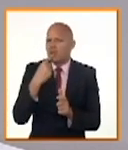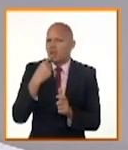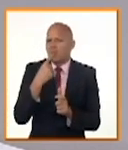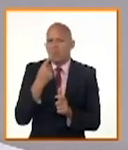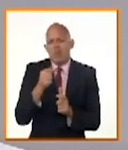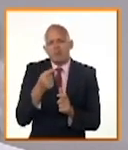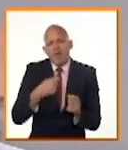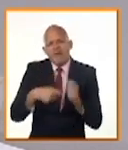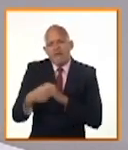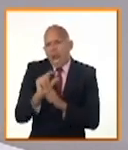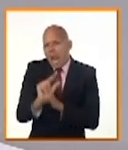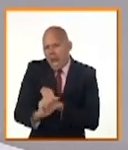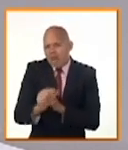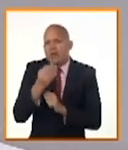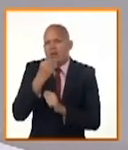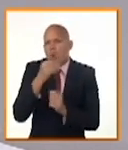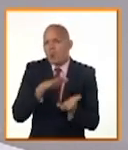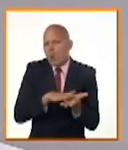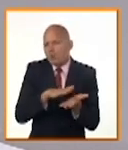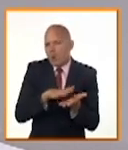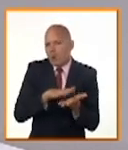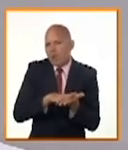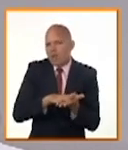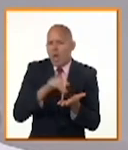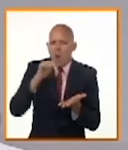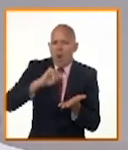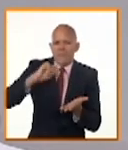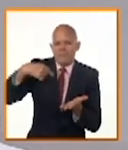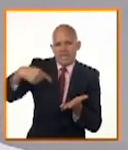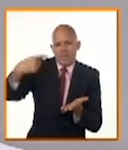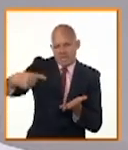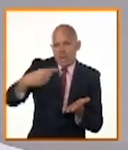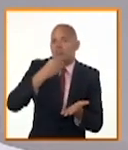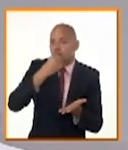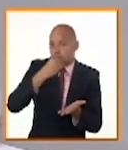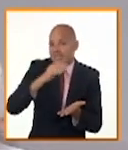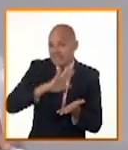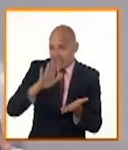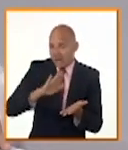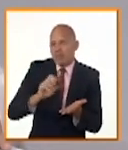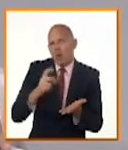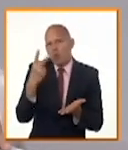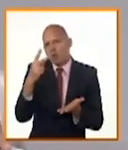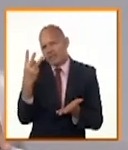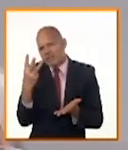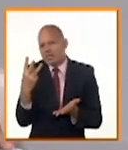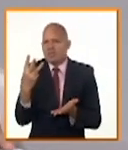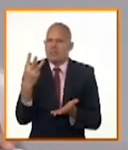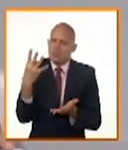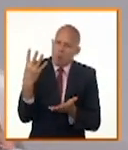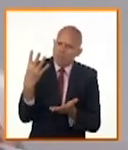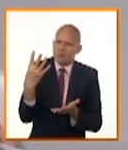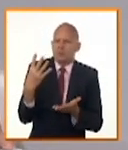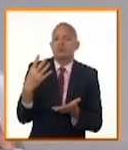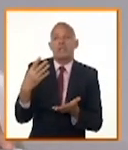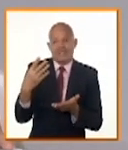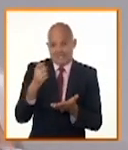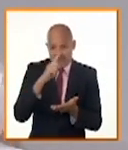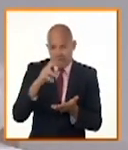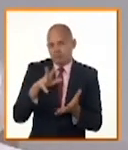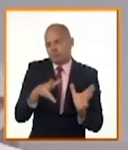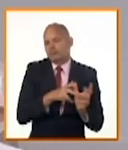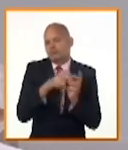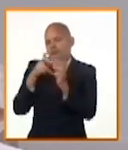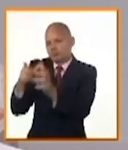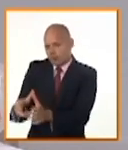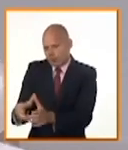que hayan tenido por operaciones de venta en efectivo en este en este caso es algo que se llamaba al depósito y vuelvo reitero que lo principal es el orden la